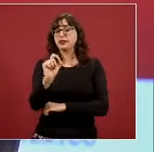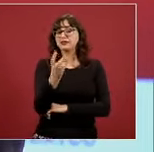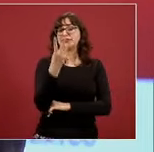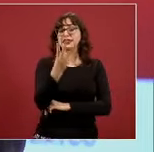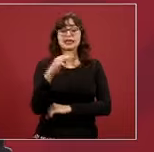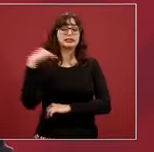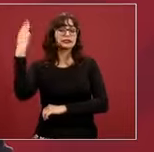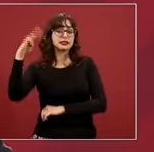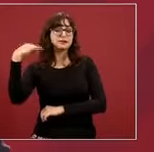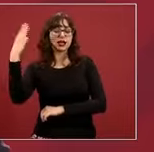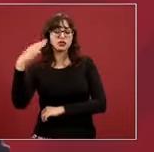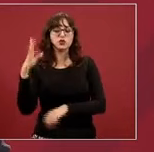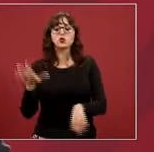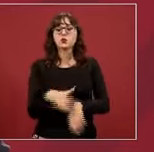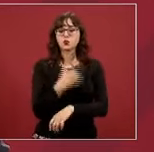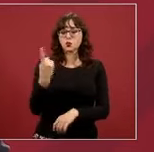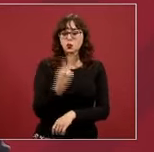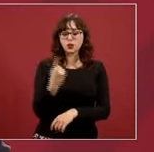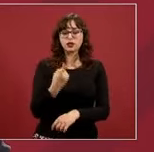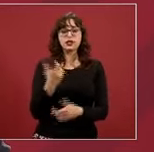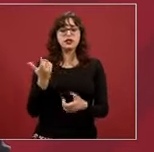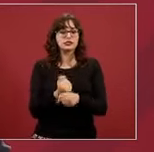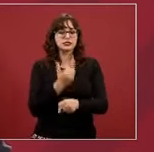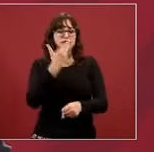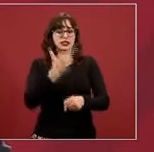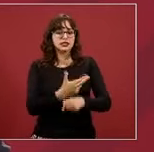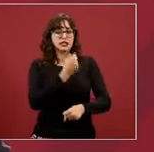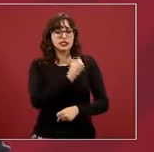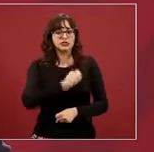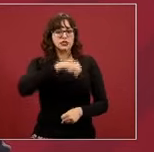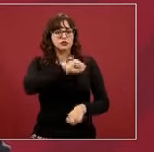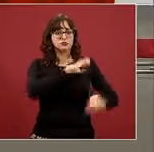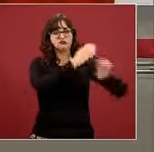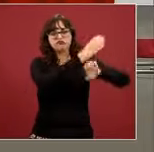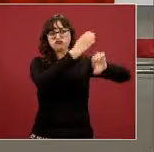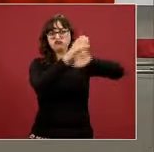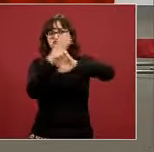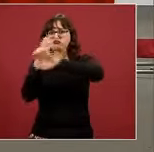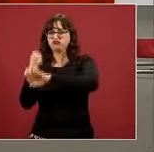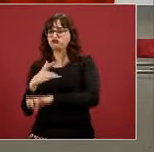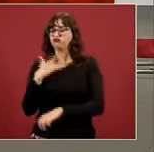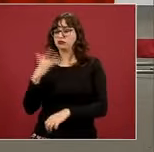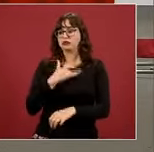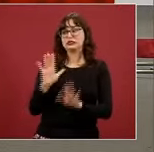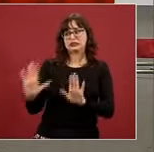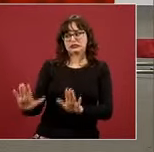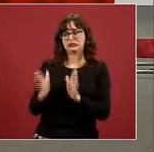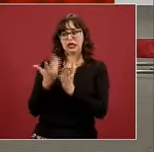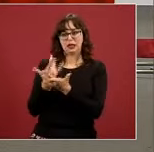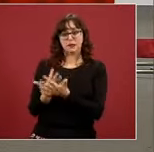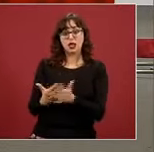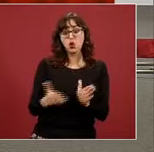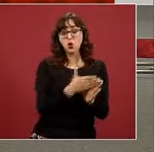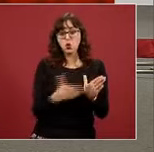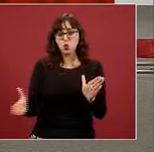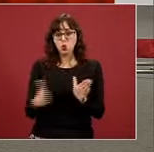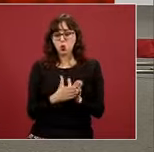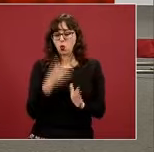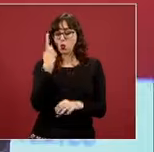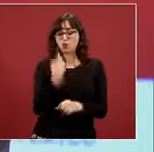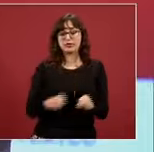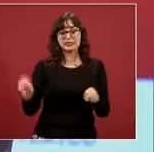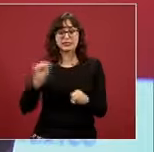porque las personas titulares de las Secretarías de Salud estatales consideraron que necesitaban al menos una semana de